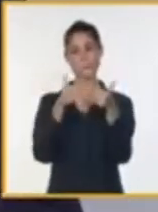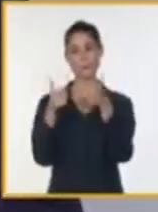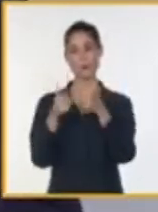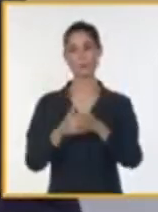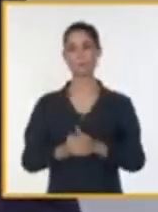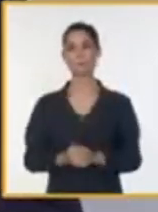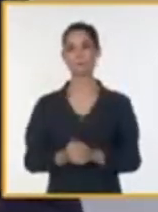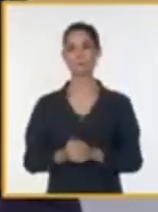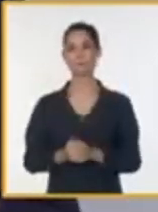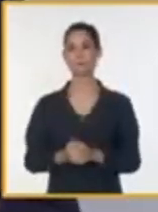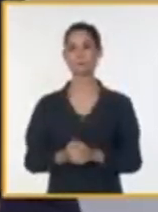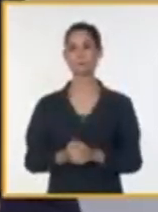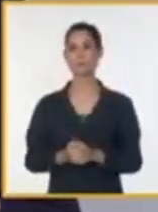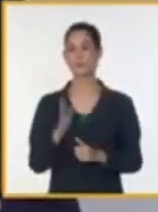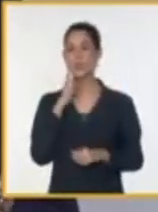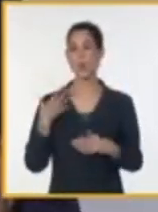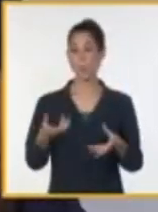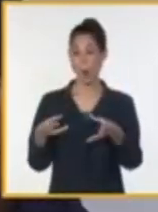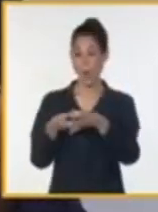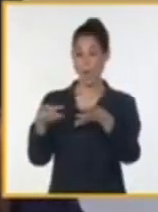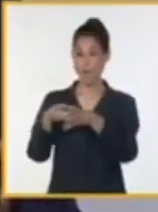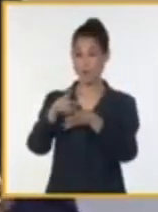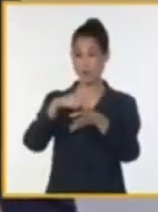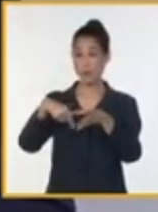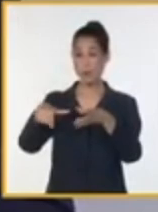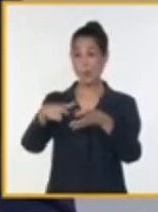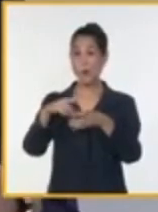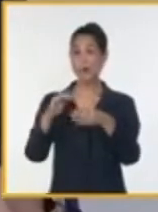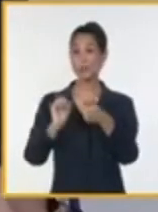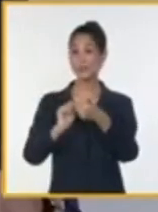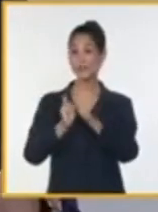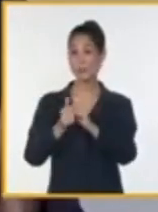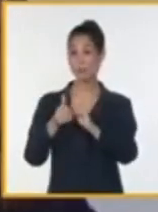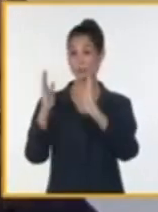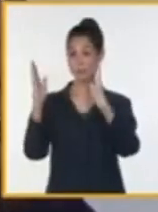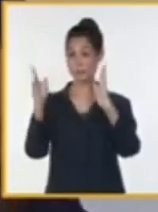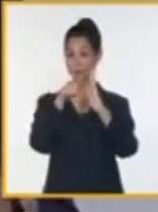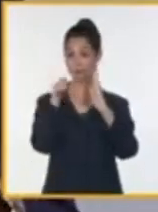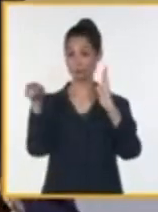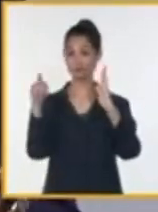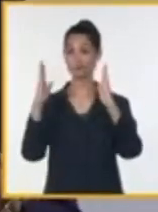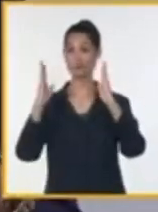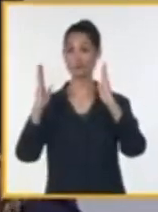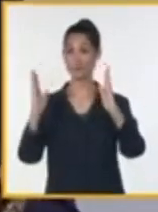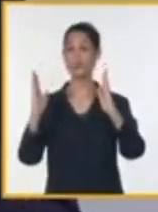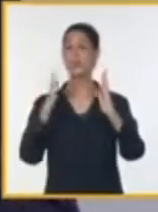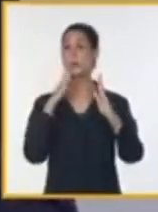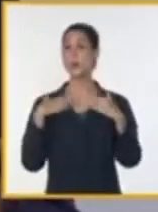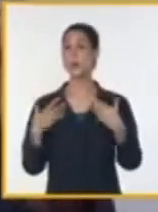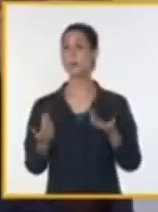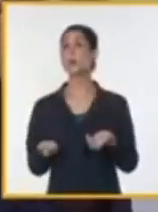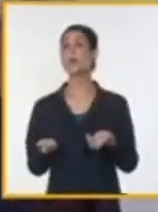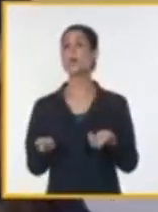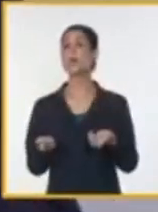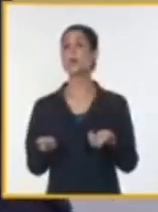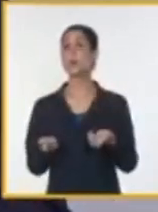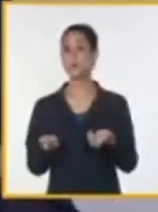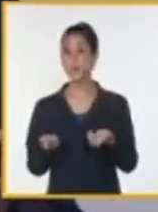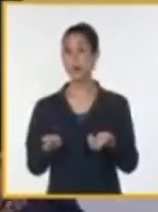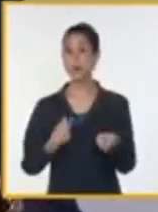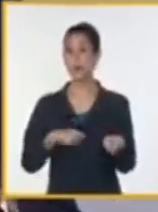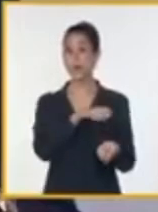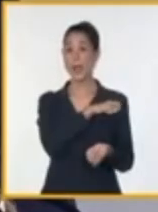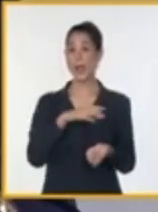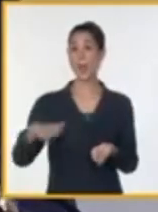caracteriza el movimiento deportivo Y es que en esta edición como en años anteriores el consejo popular es el escenario fundamental aquí